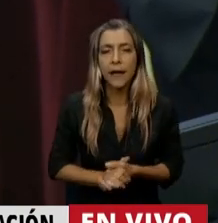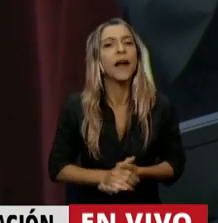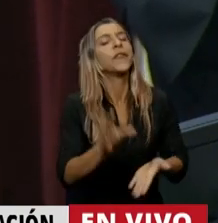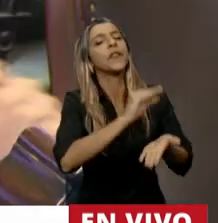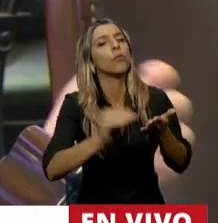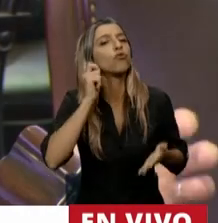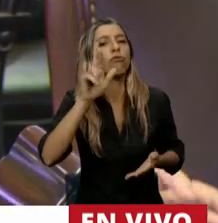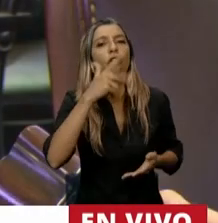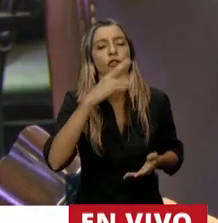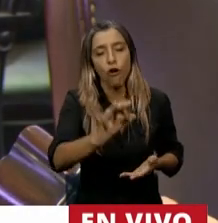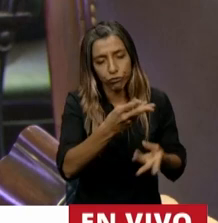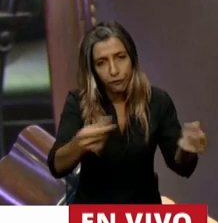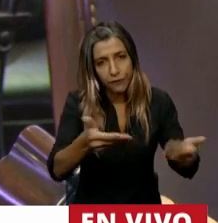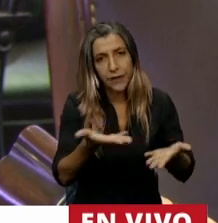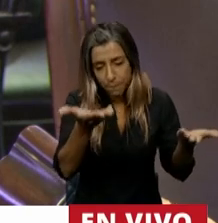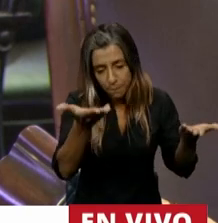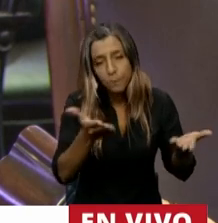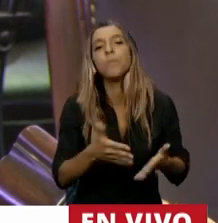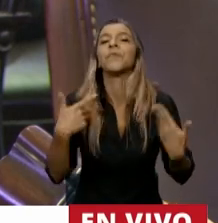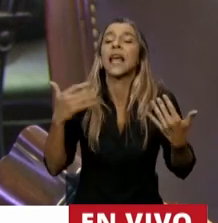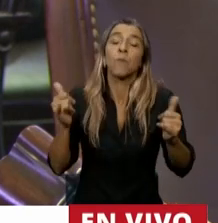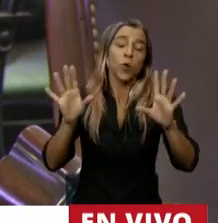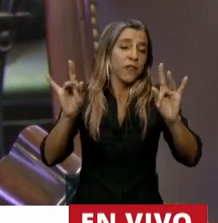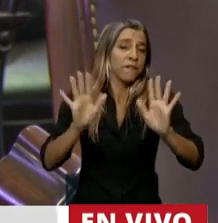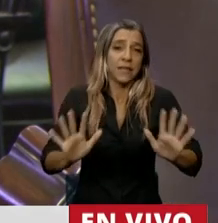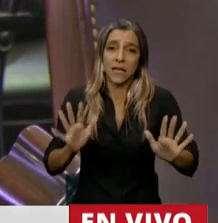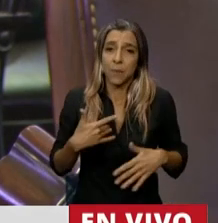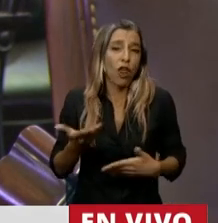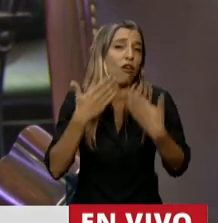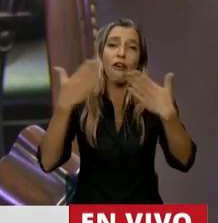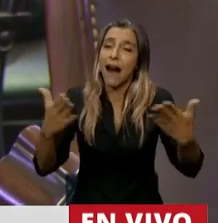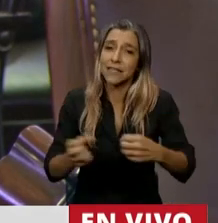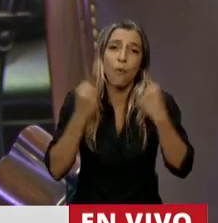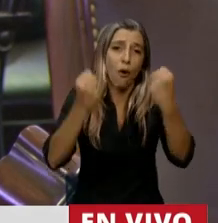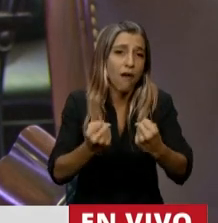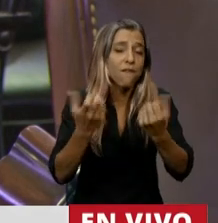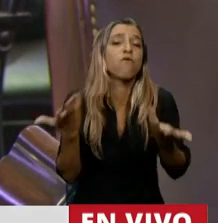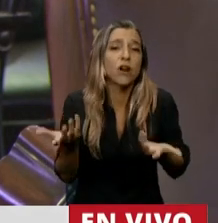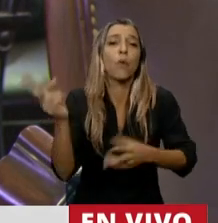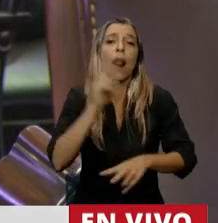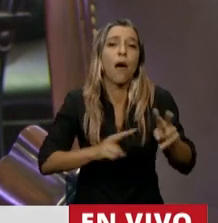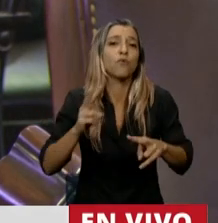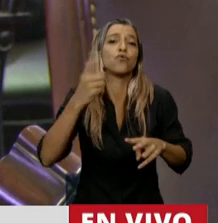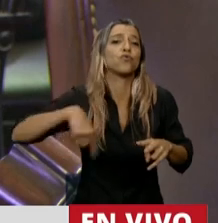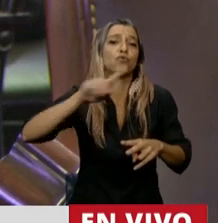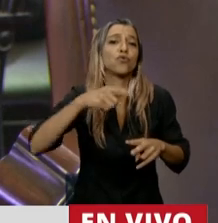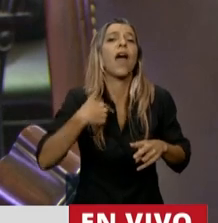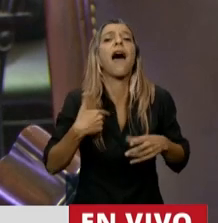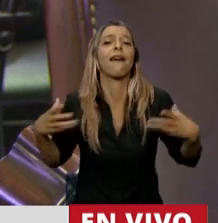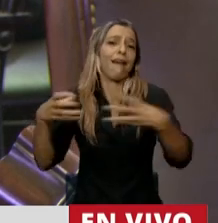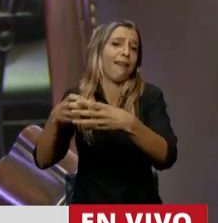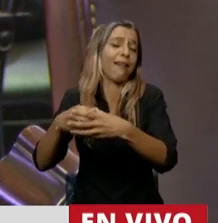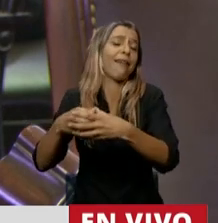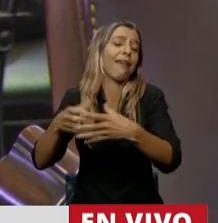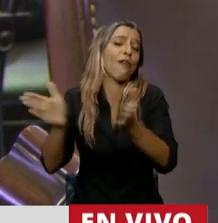termine. Es muy difícil así, presidente. Gracias por el esfuerzo de hacer que la bancada de Juntos por el